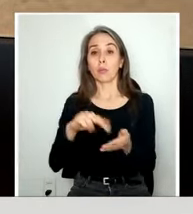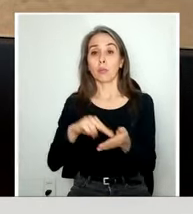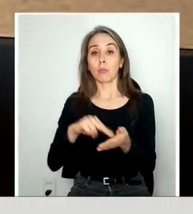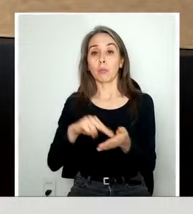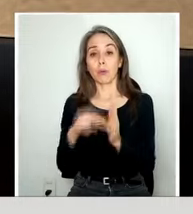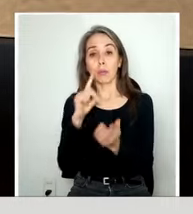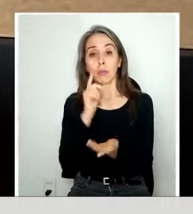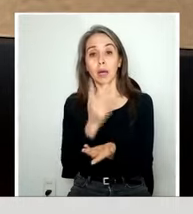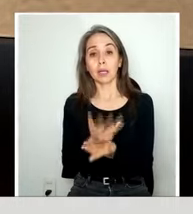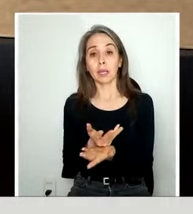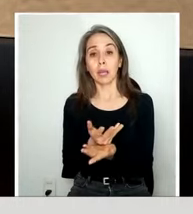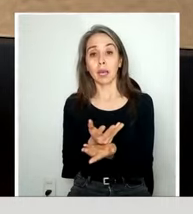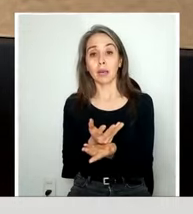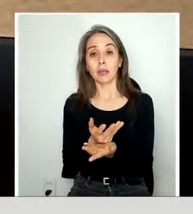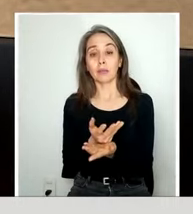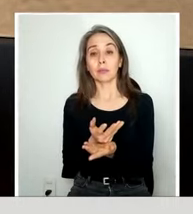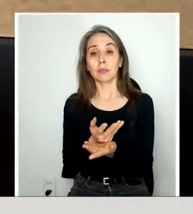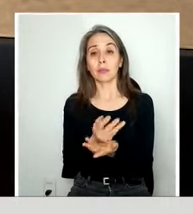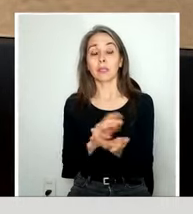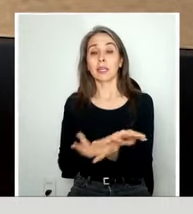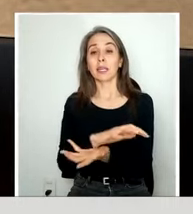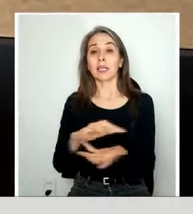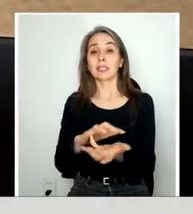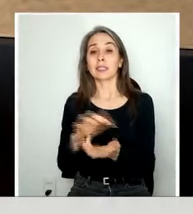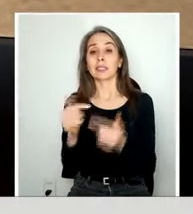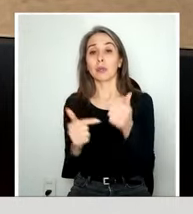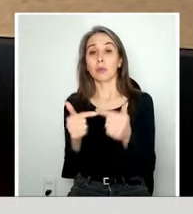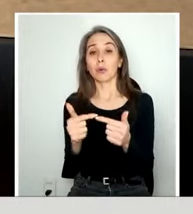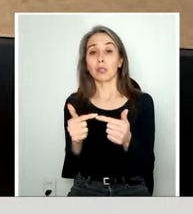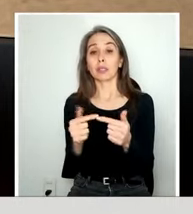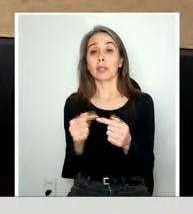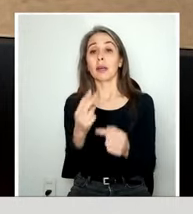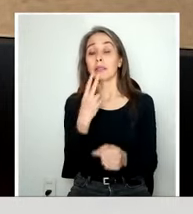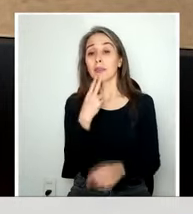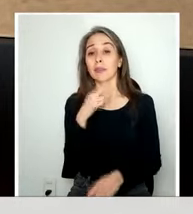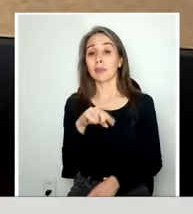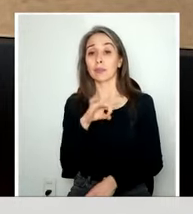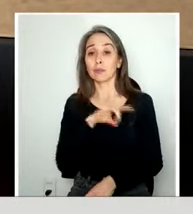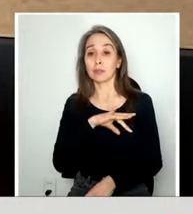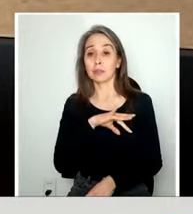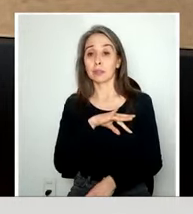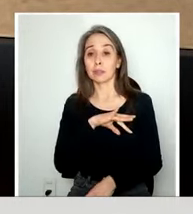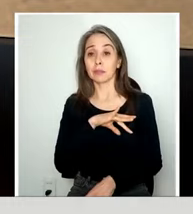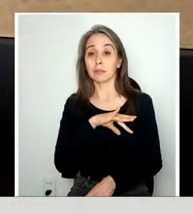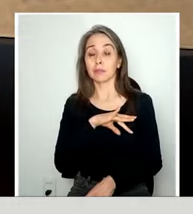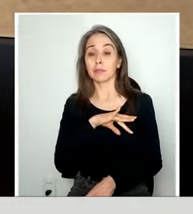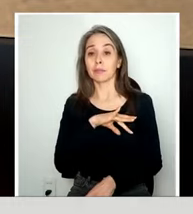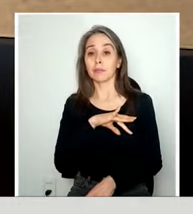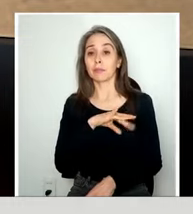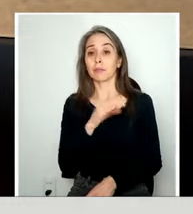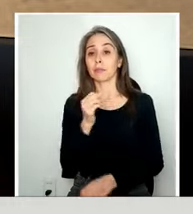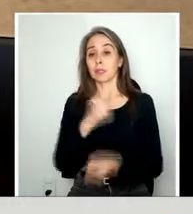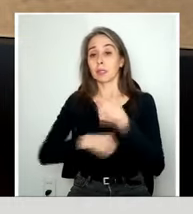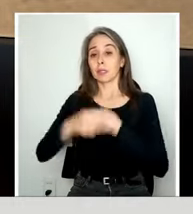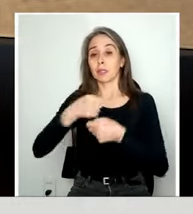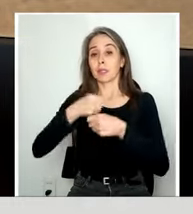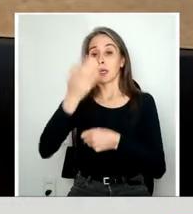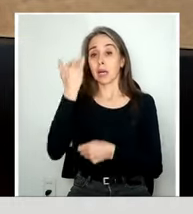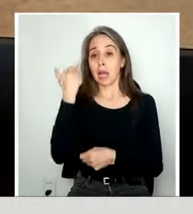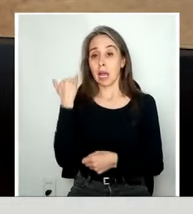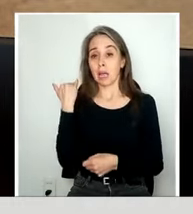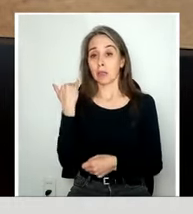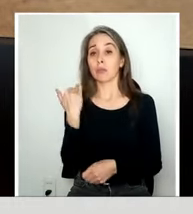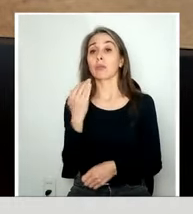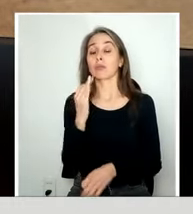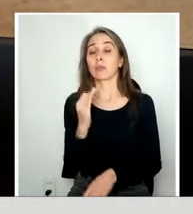a propósito de la crisis política que vive el país Durante los últimos años yo diría con Claridad Durante los